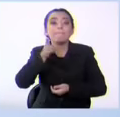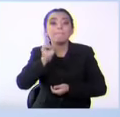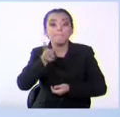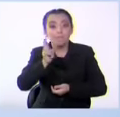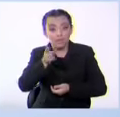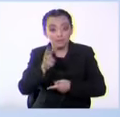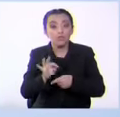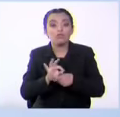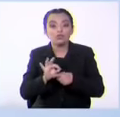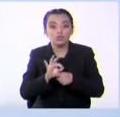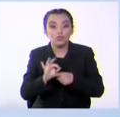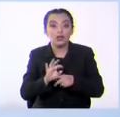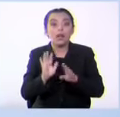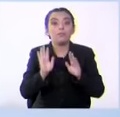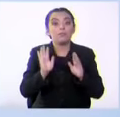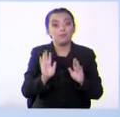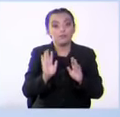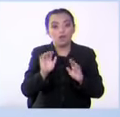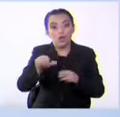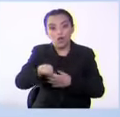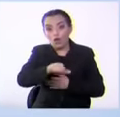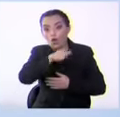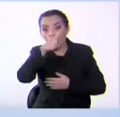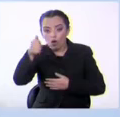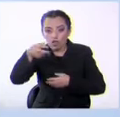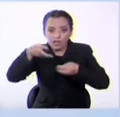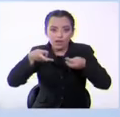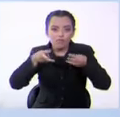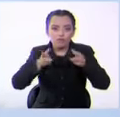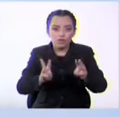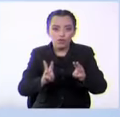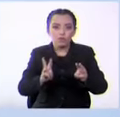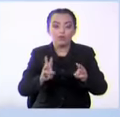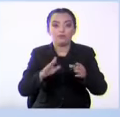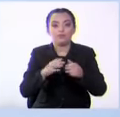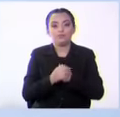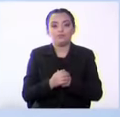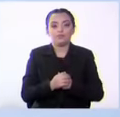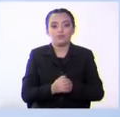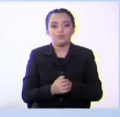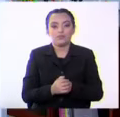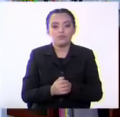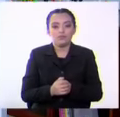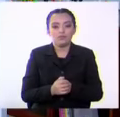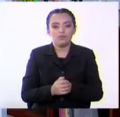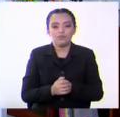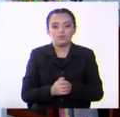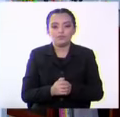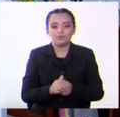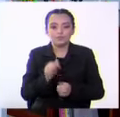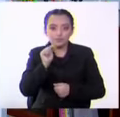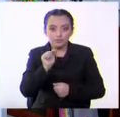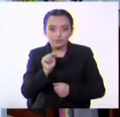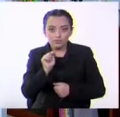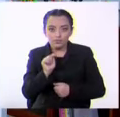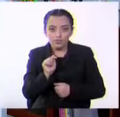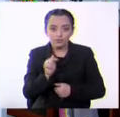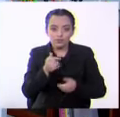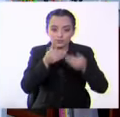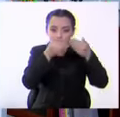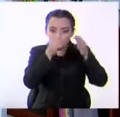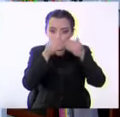funcional, pero tiene otra versión. A estas versiones de los genes las